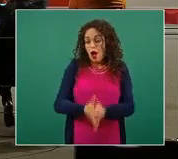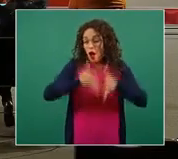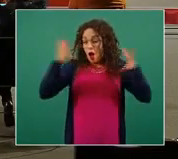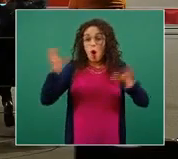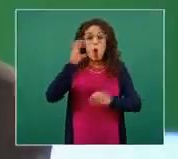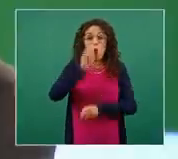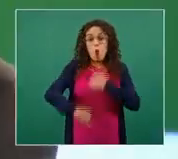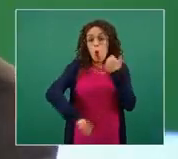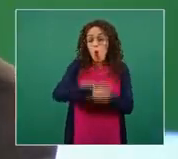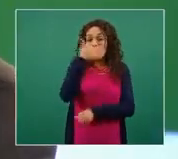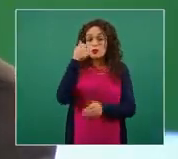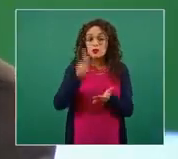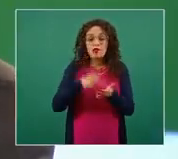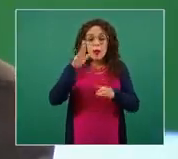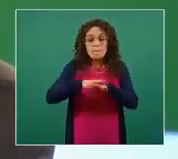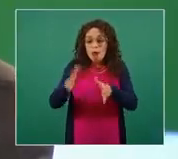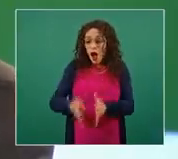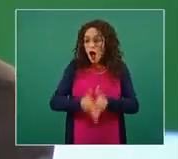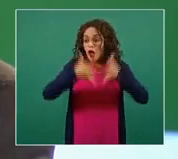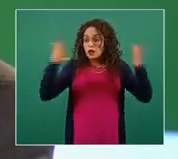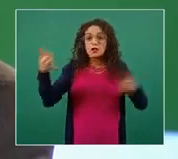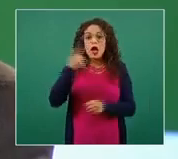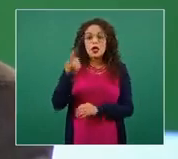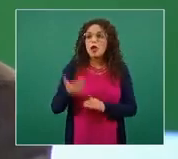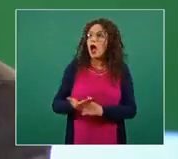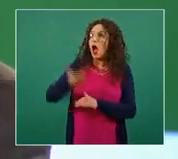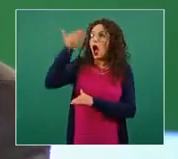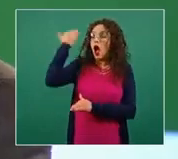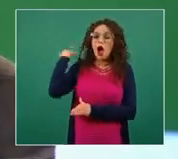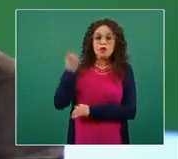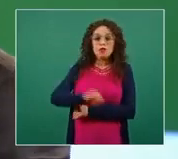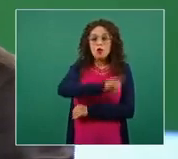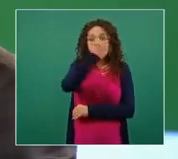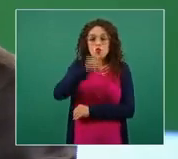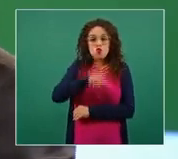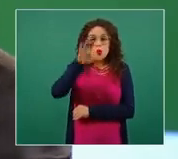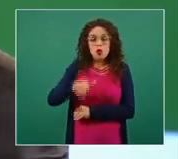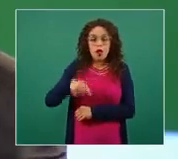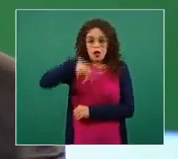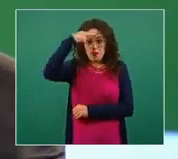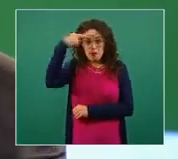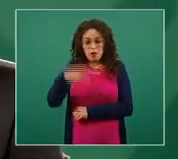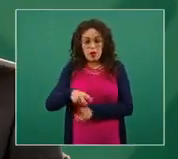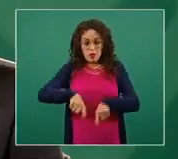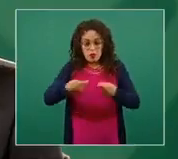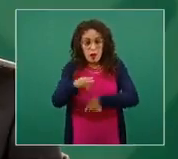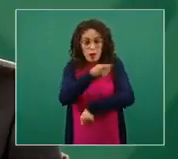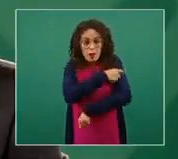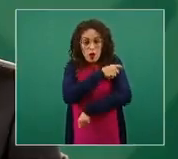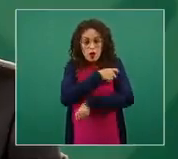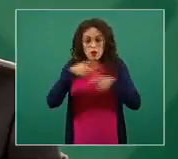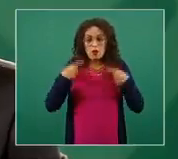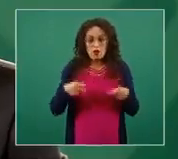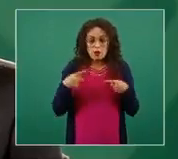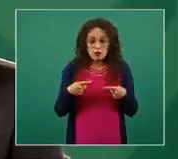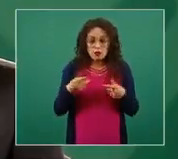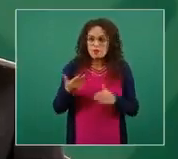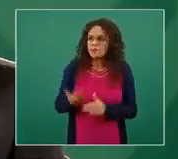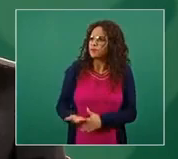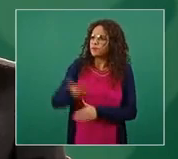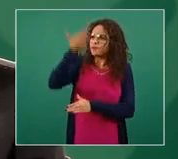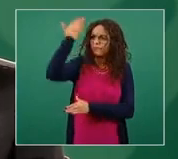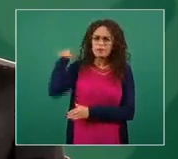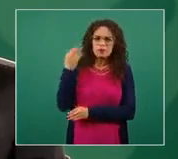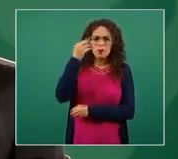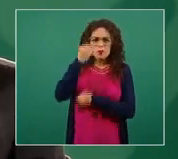mayor de lo que alguna vez haya vacunado México. En 1989 y 90 hubo un brote de sarampión